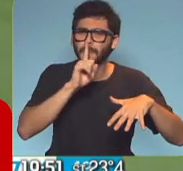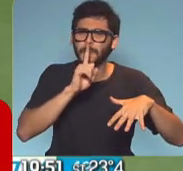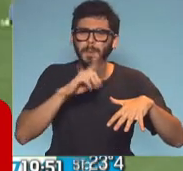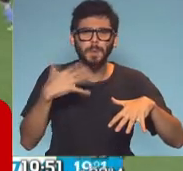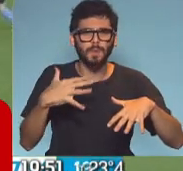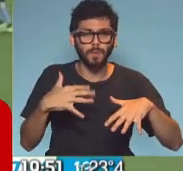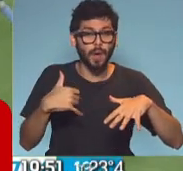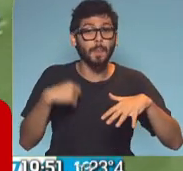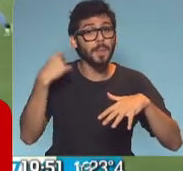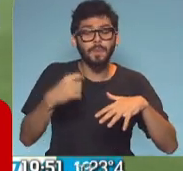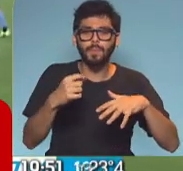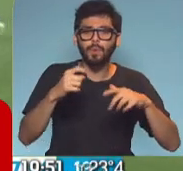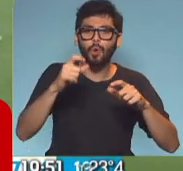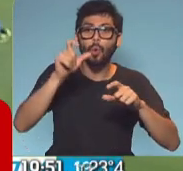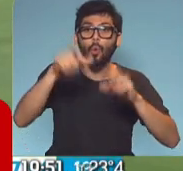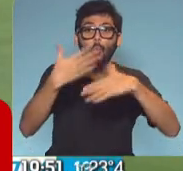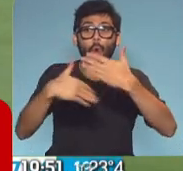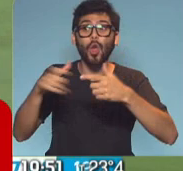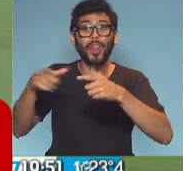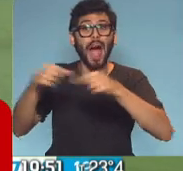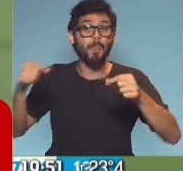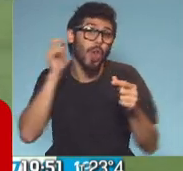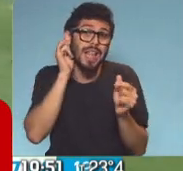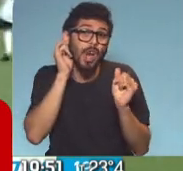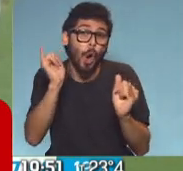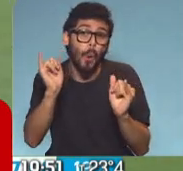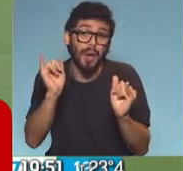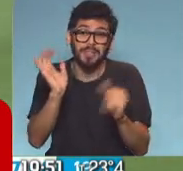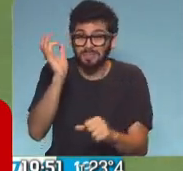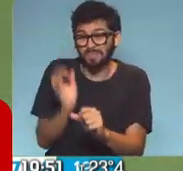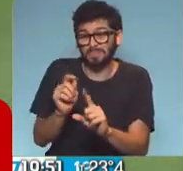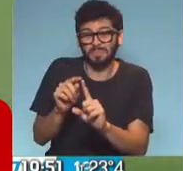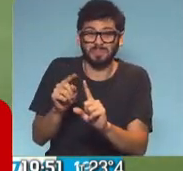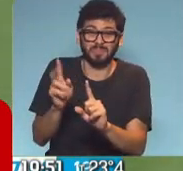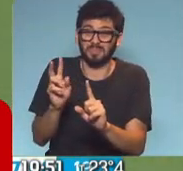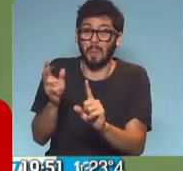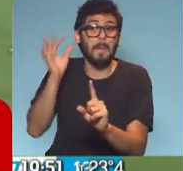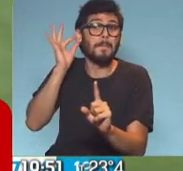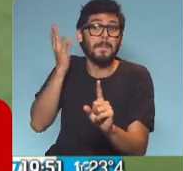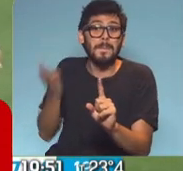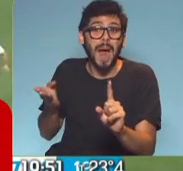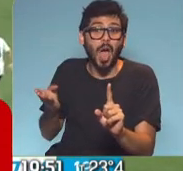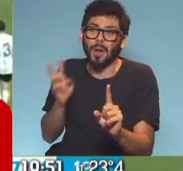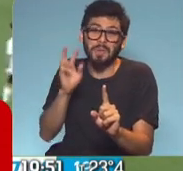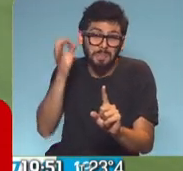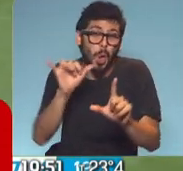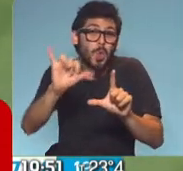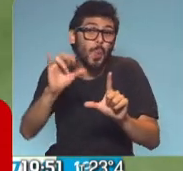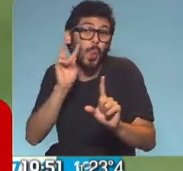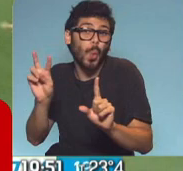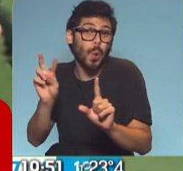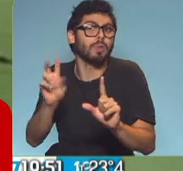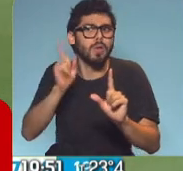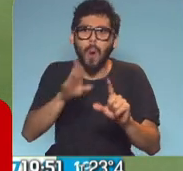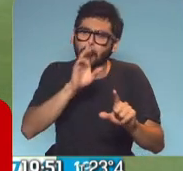los primeros planos de los jugadores de Japón, estos chicos, que lo vieron de verdad por YouTube, ¿no? Bueno, y después un partido donde hubo un